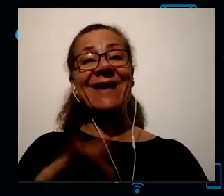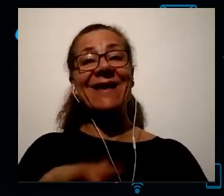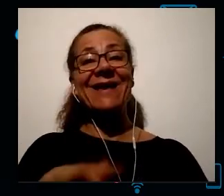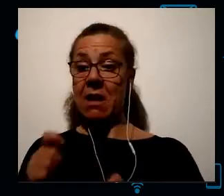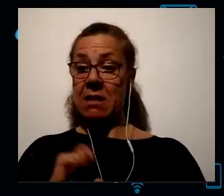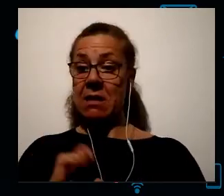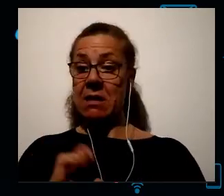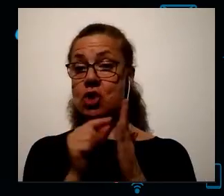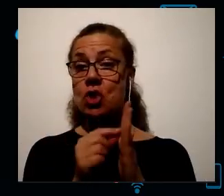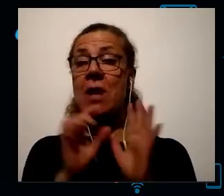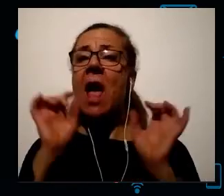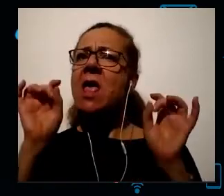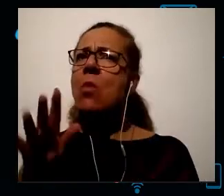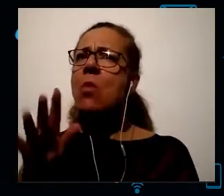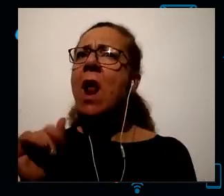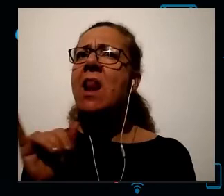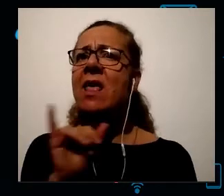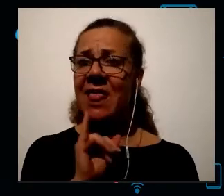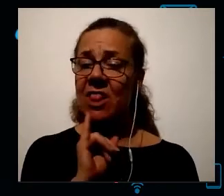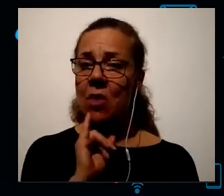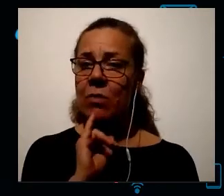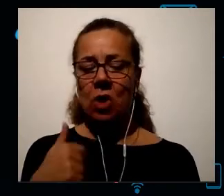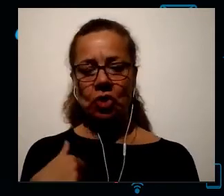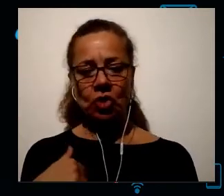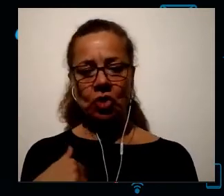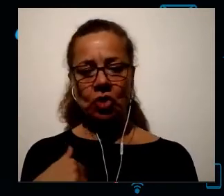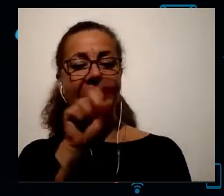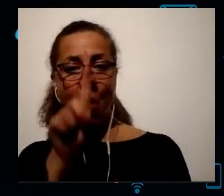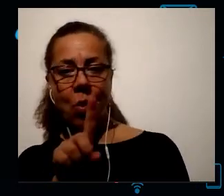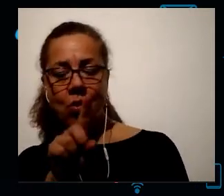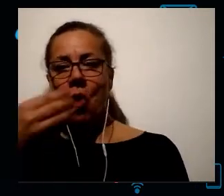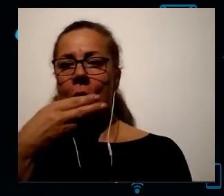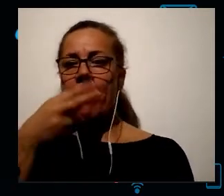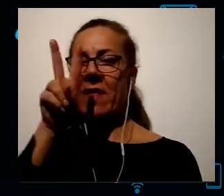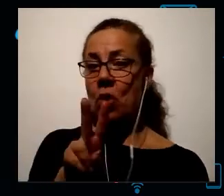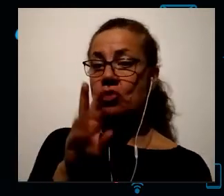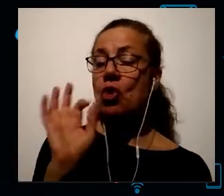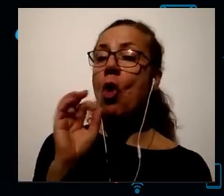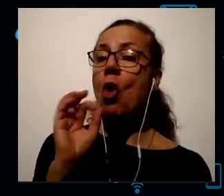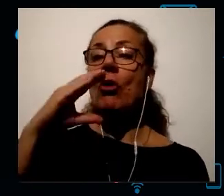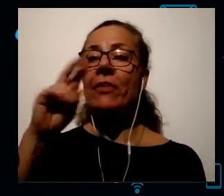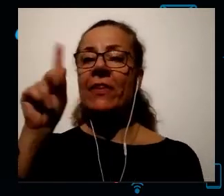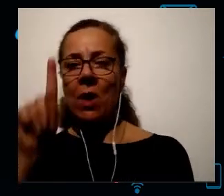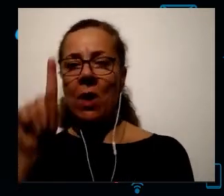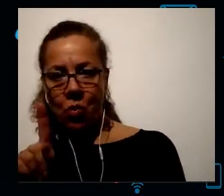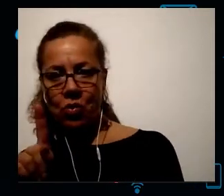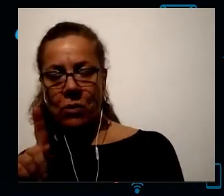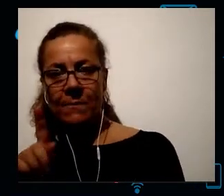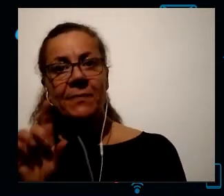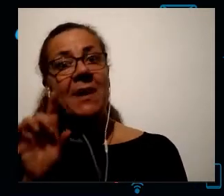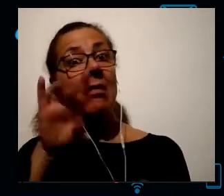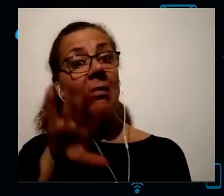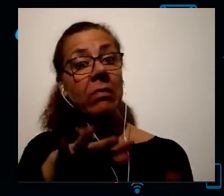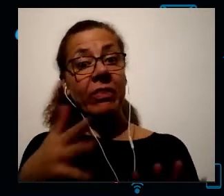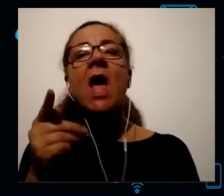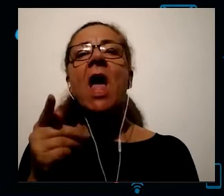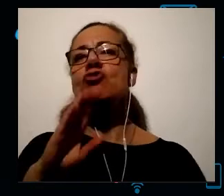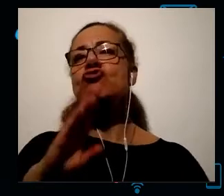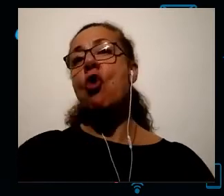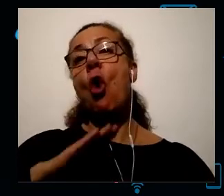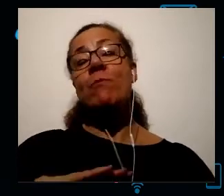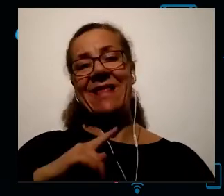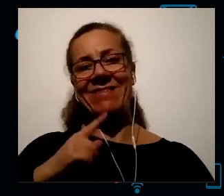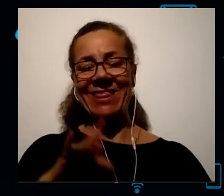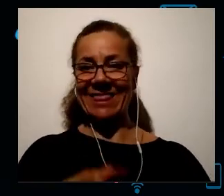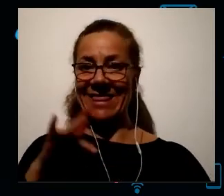igual que en la competencia idiomática entonces yo tengo una 1 o 1 b2 c1 en competencia digital esta es una es algo que todavía está